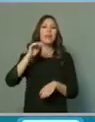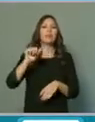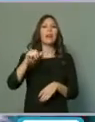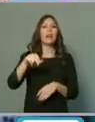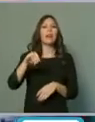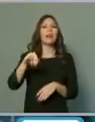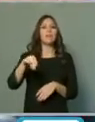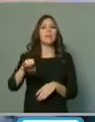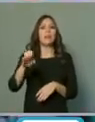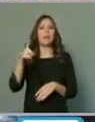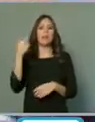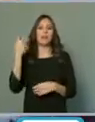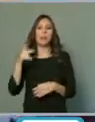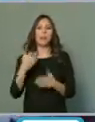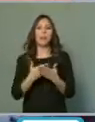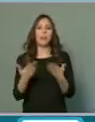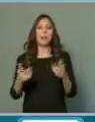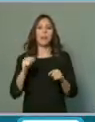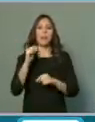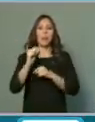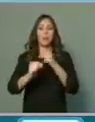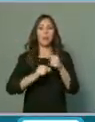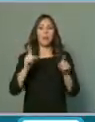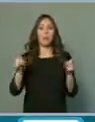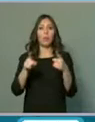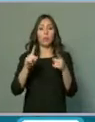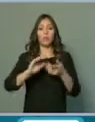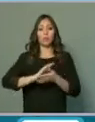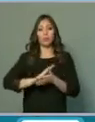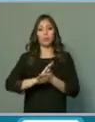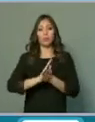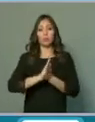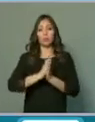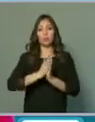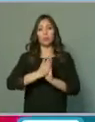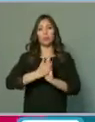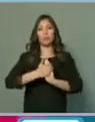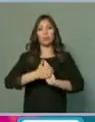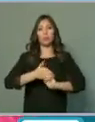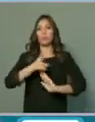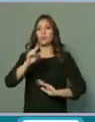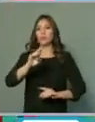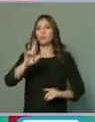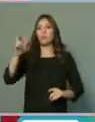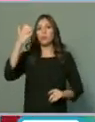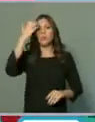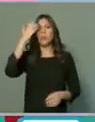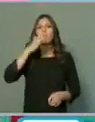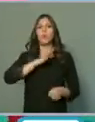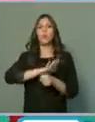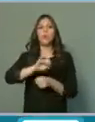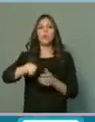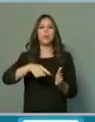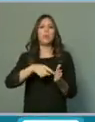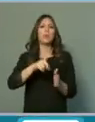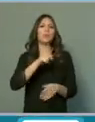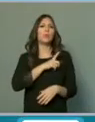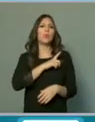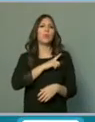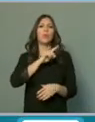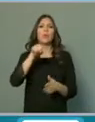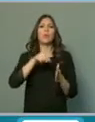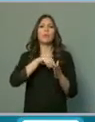final de cuentas la música también evoluciona y no reconoce el continente, sino simplemente se deja fluir la inspiración,